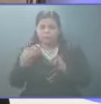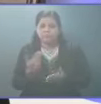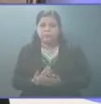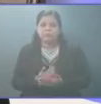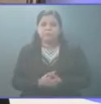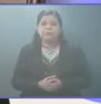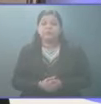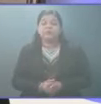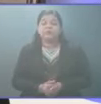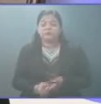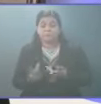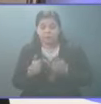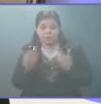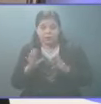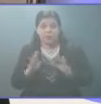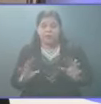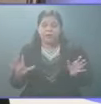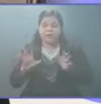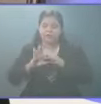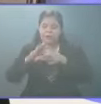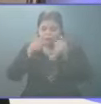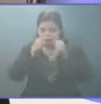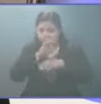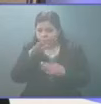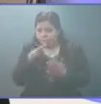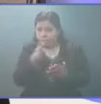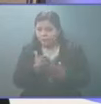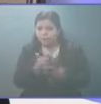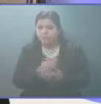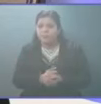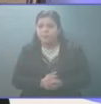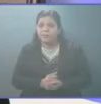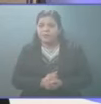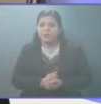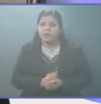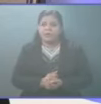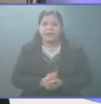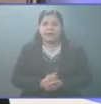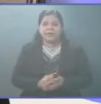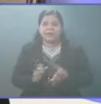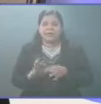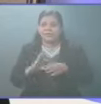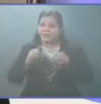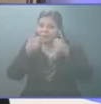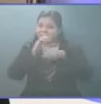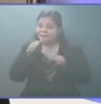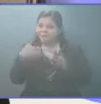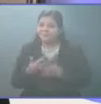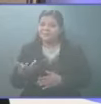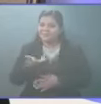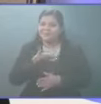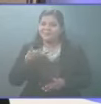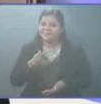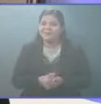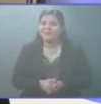salir y, por ejemplo, quiere ir a un mirador o quiere ir a la playa, puede ir, pero sin quitarse la mascarilla,